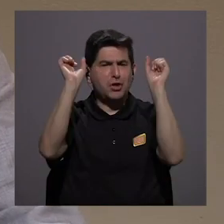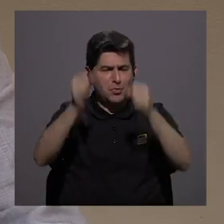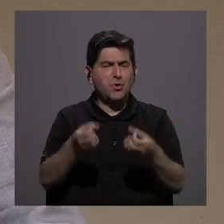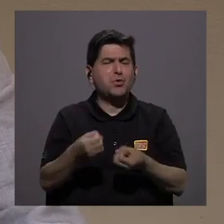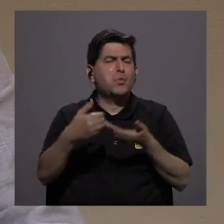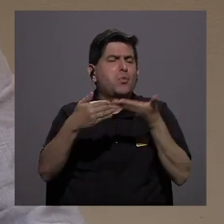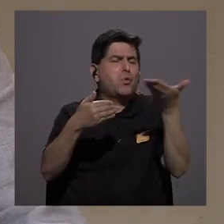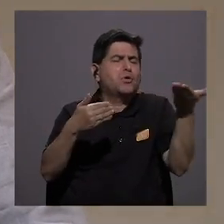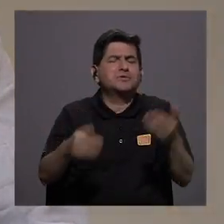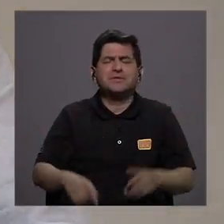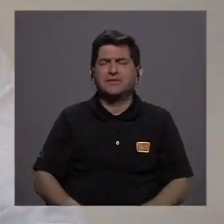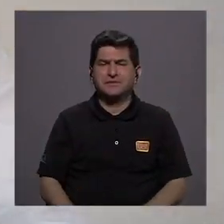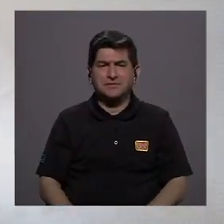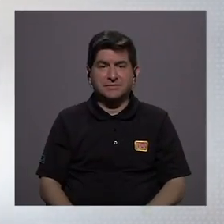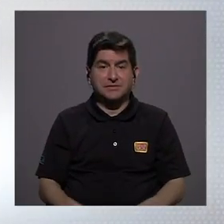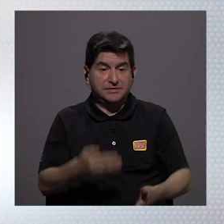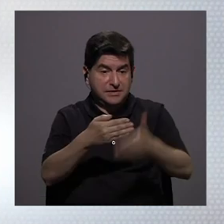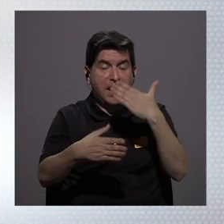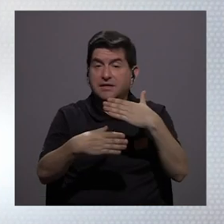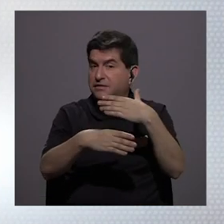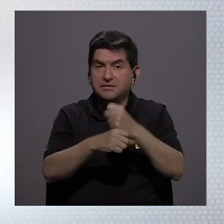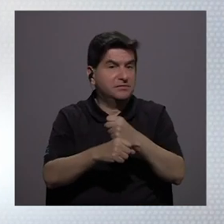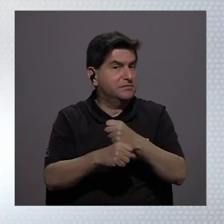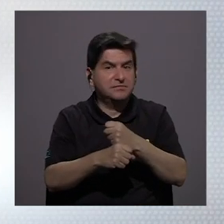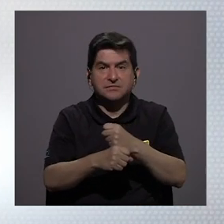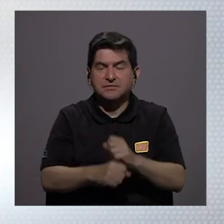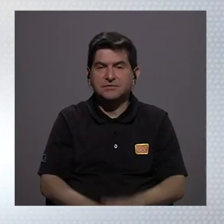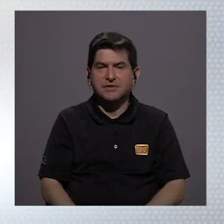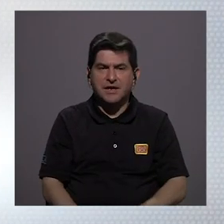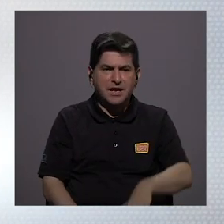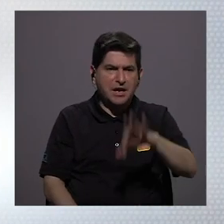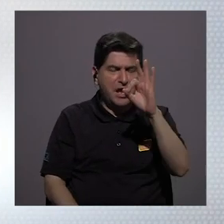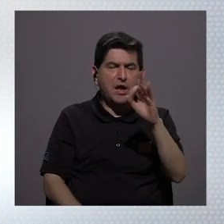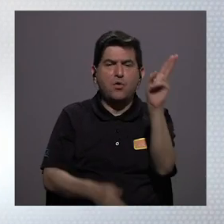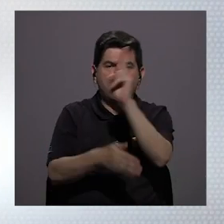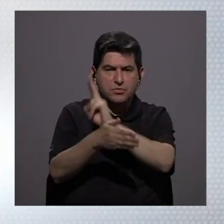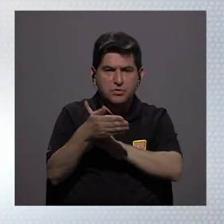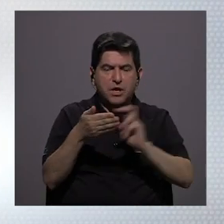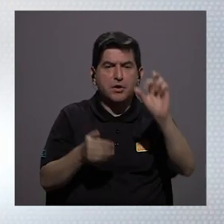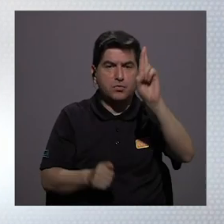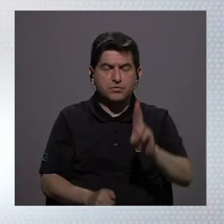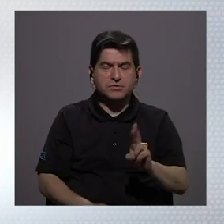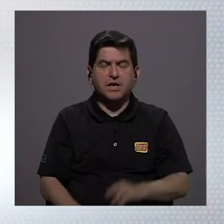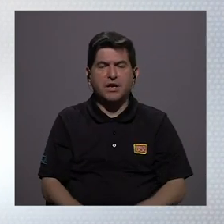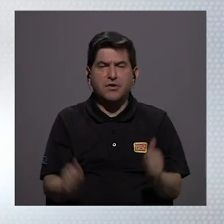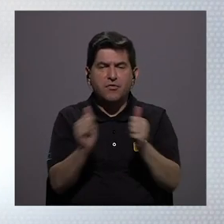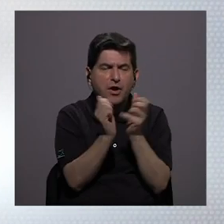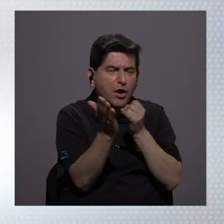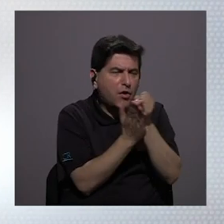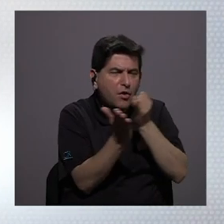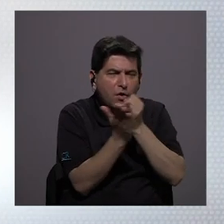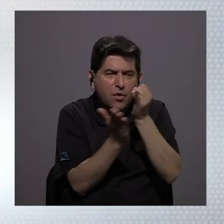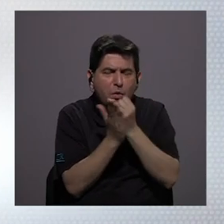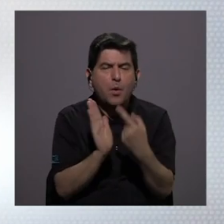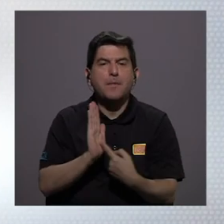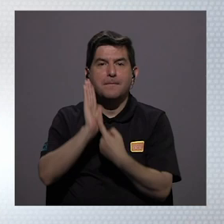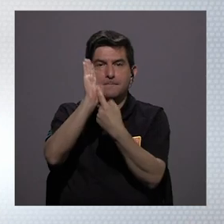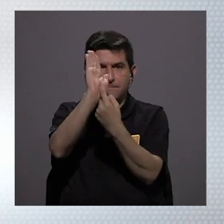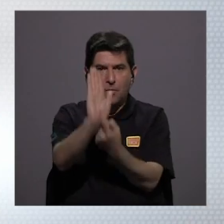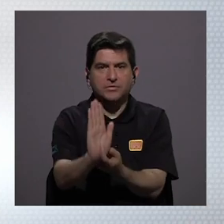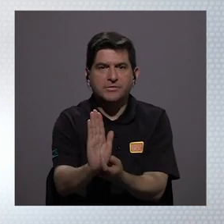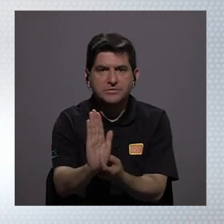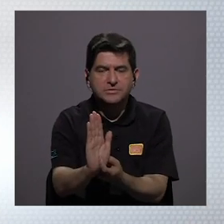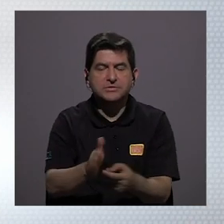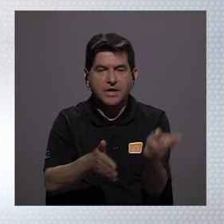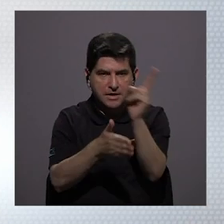puede hacer un montón de cosas que antes inclusive no hacía. Nos encontramos una universidad de Costa Rica que con la investigación ha demostrado